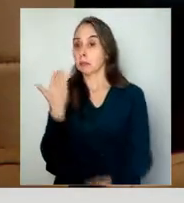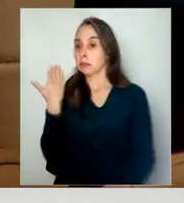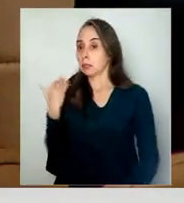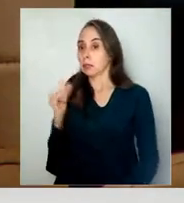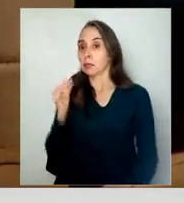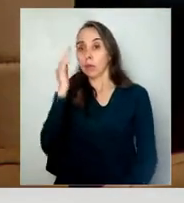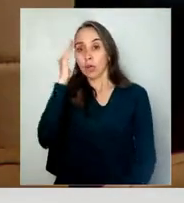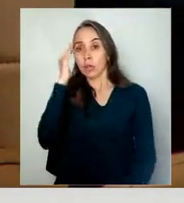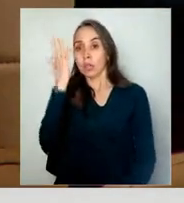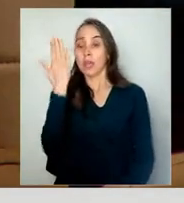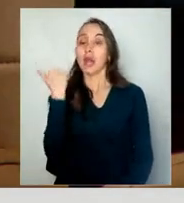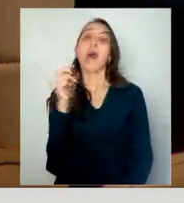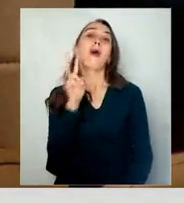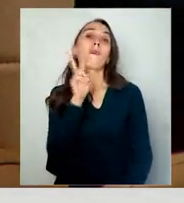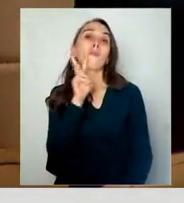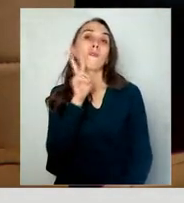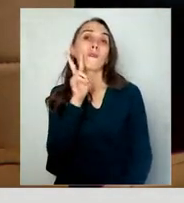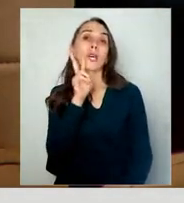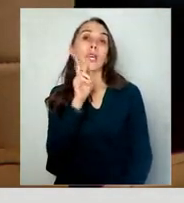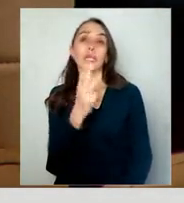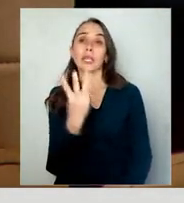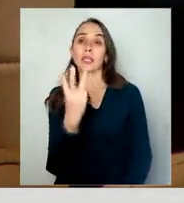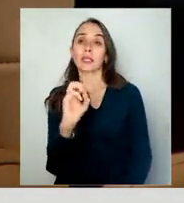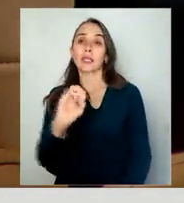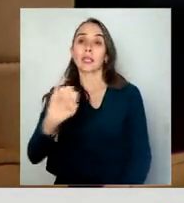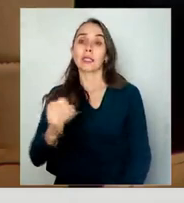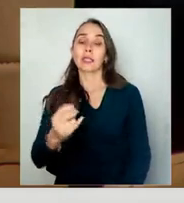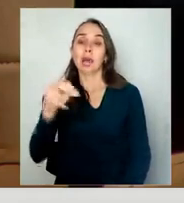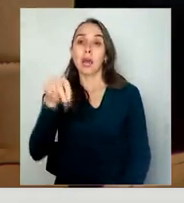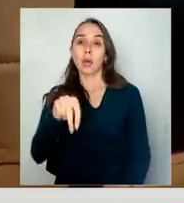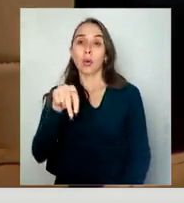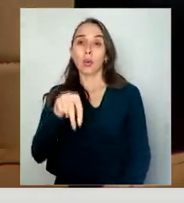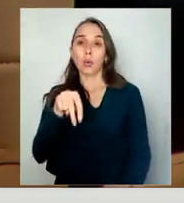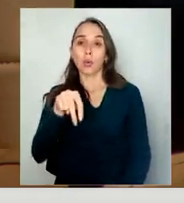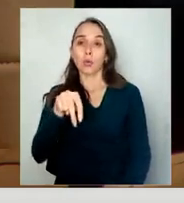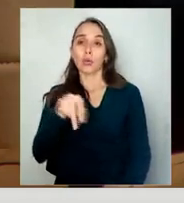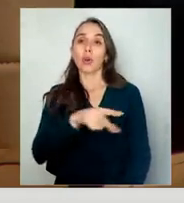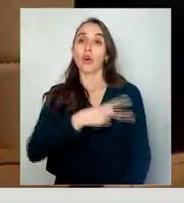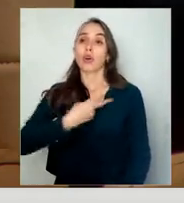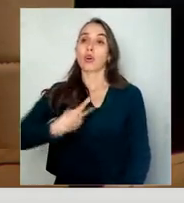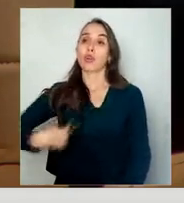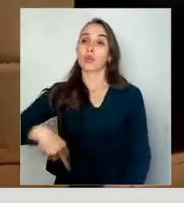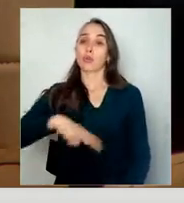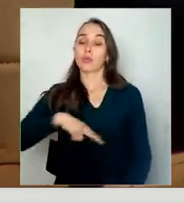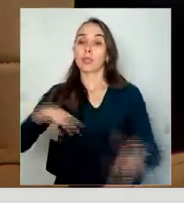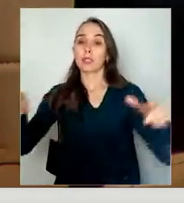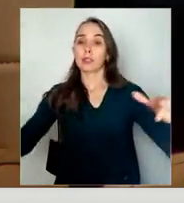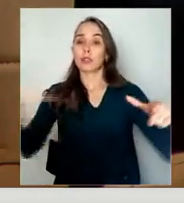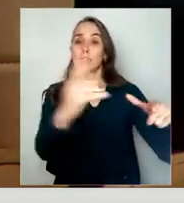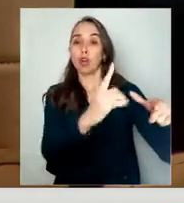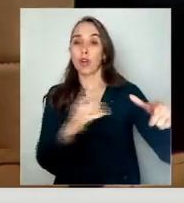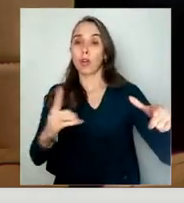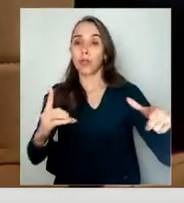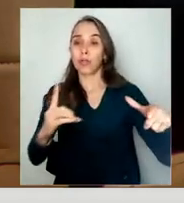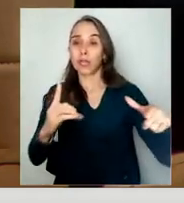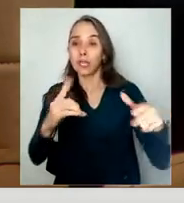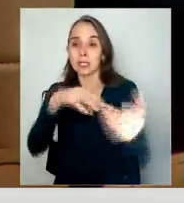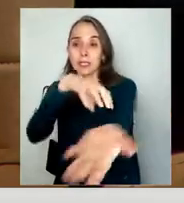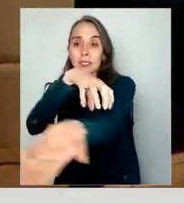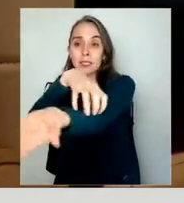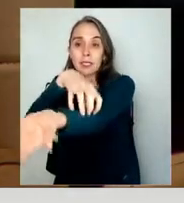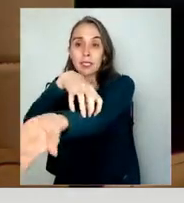pasado viernes 30 de junio tuvimos en nuestro distrito y por supuesto también en la región de o'higgins